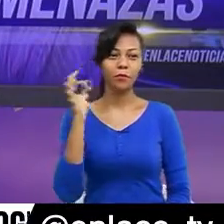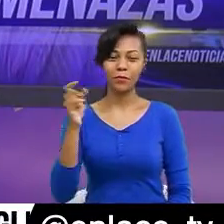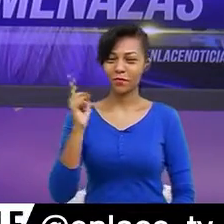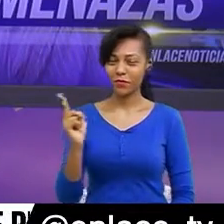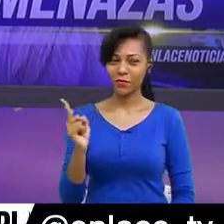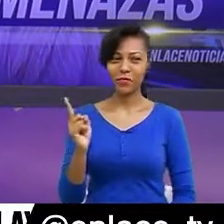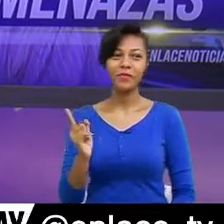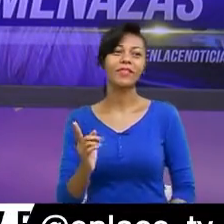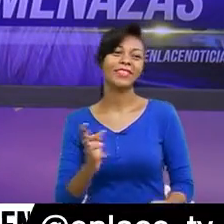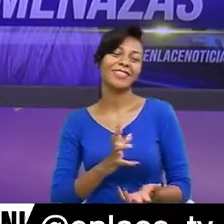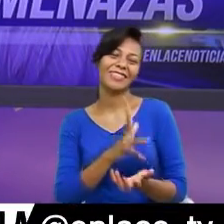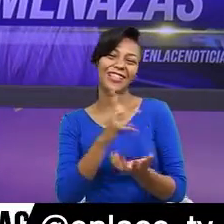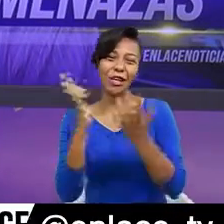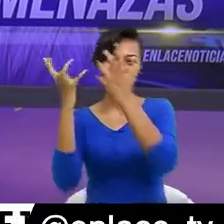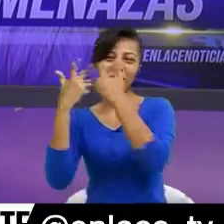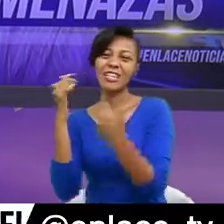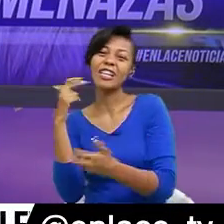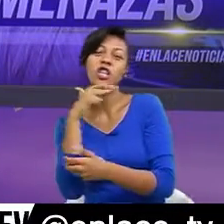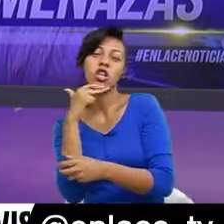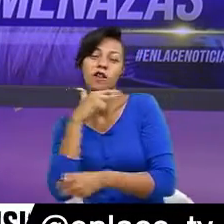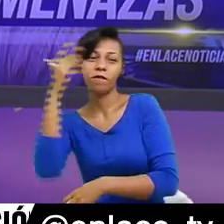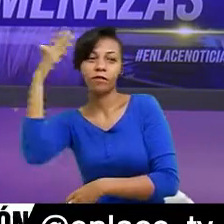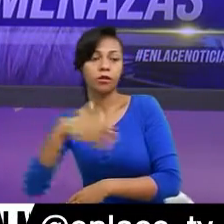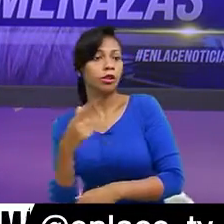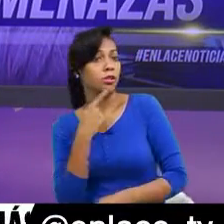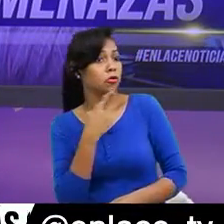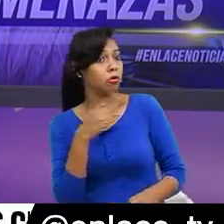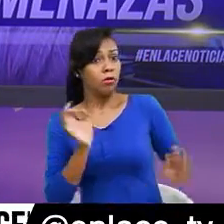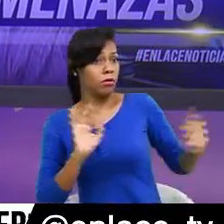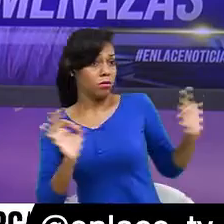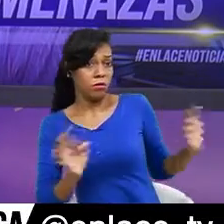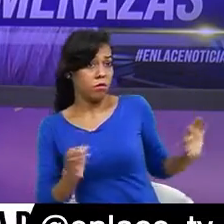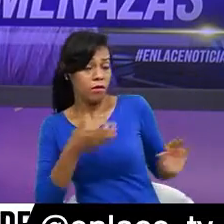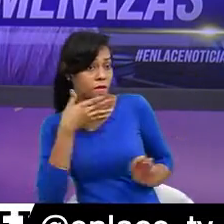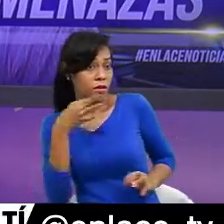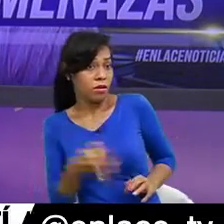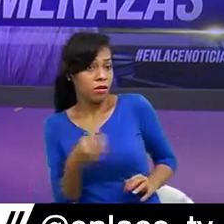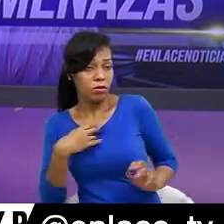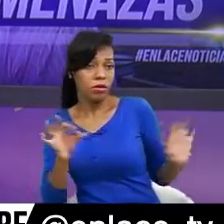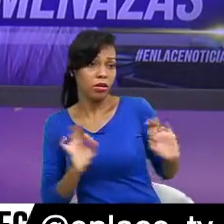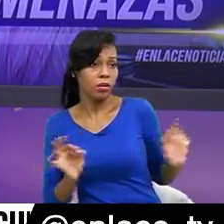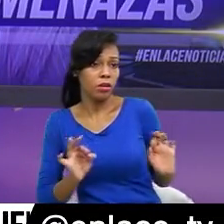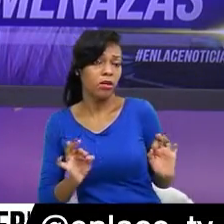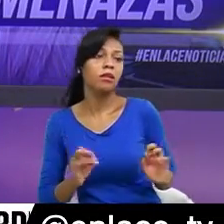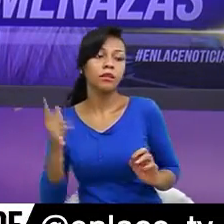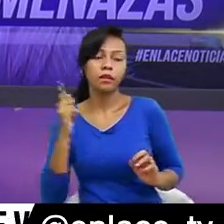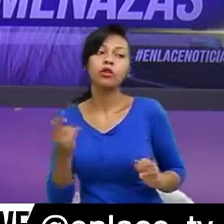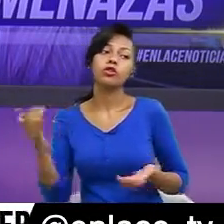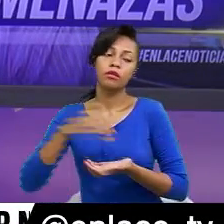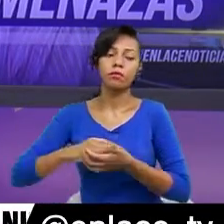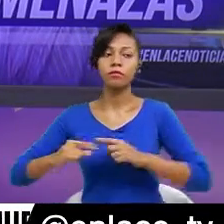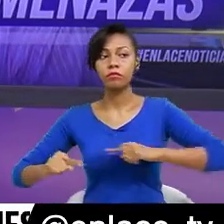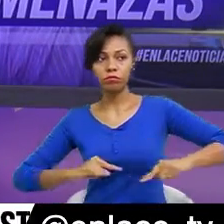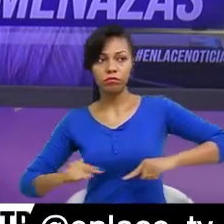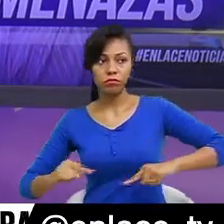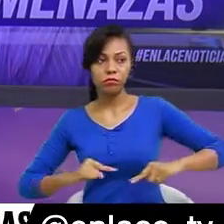desmintió amenazas contra los directivos de la empresa San Silvestre. Cochoferes, de nuevo, es el administrador del convenio del transporte